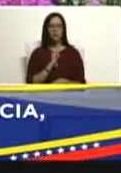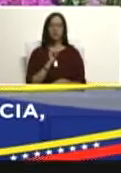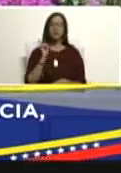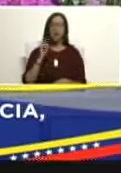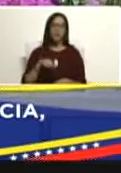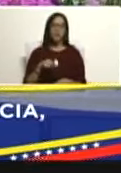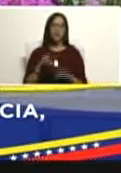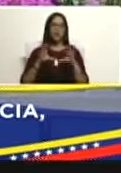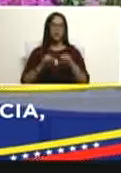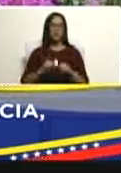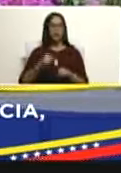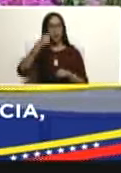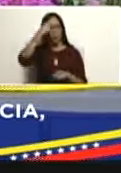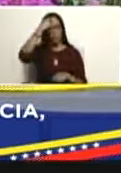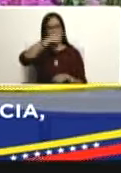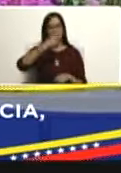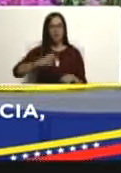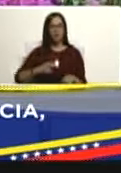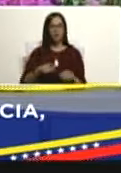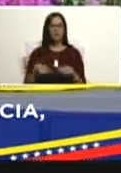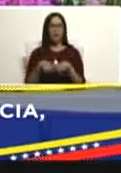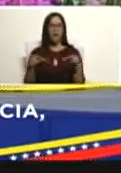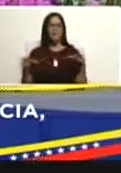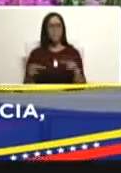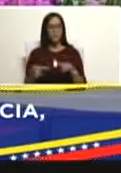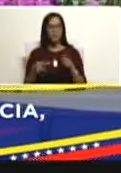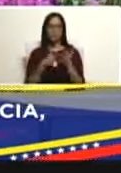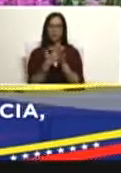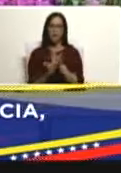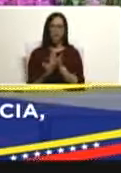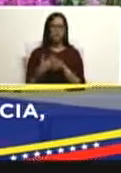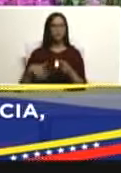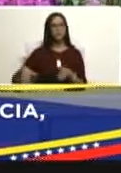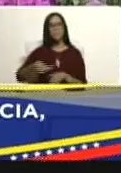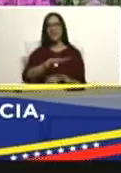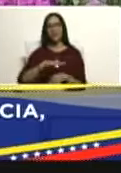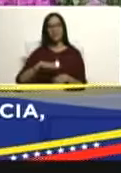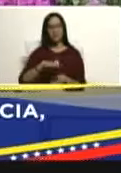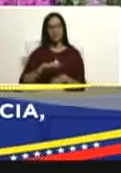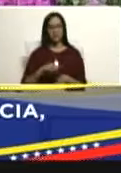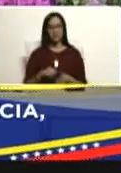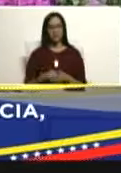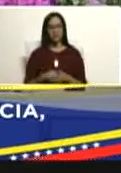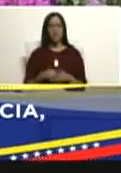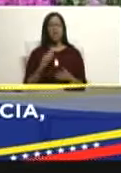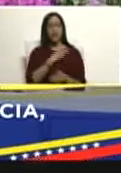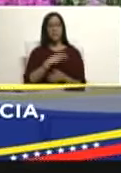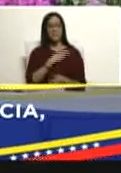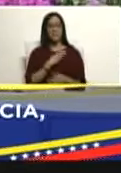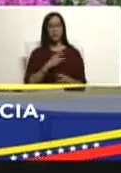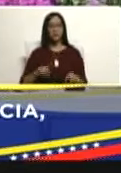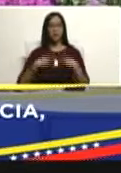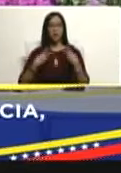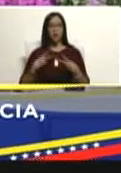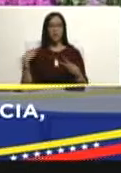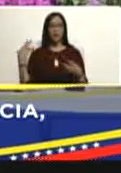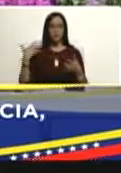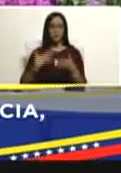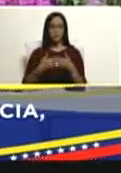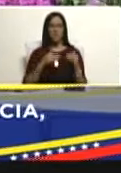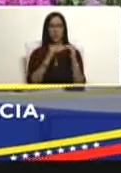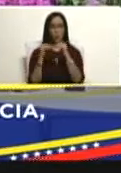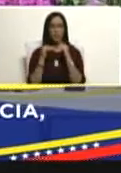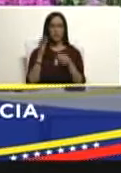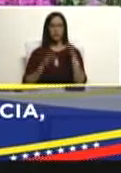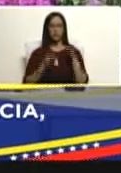tomado pueblo, campos, barrios, plazas, la gran misión de nueva generación, igualdad y